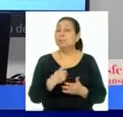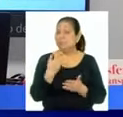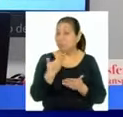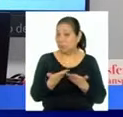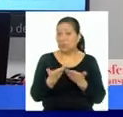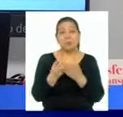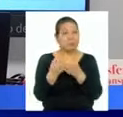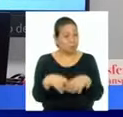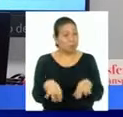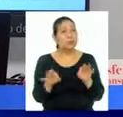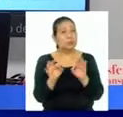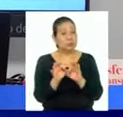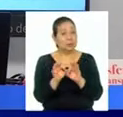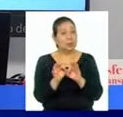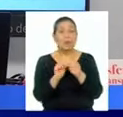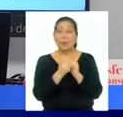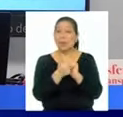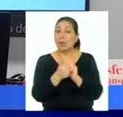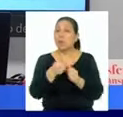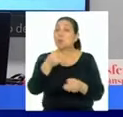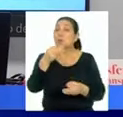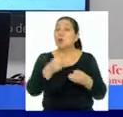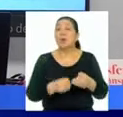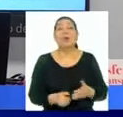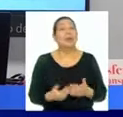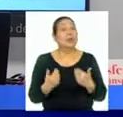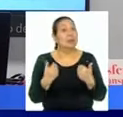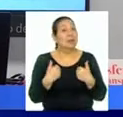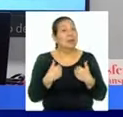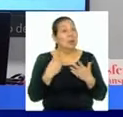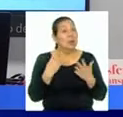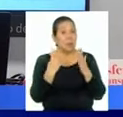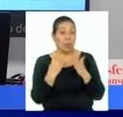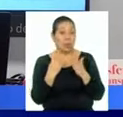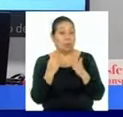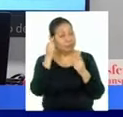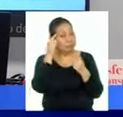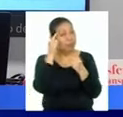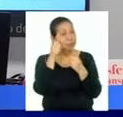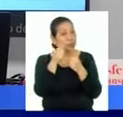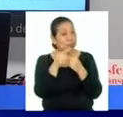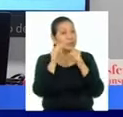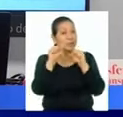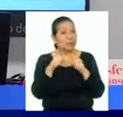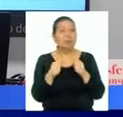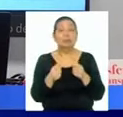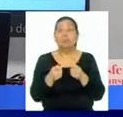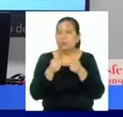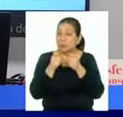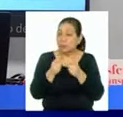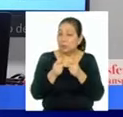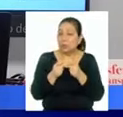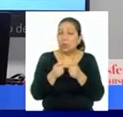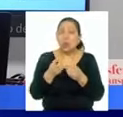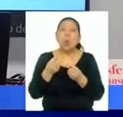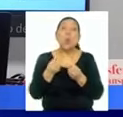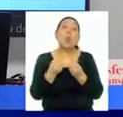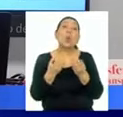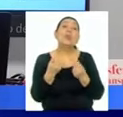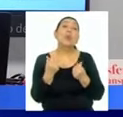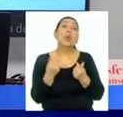elemento importante en este plan de reforma de la justicia, que tiene 9 objetivos, es que hemos logrado afianzar un costeo.